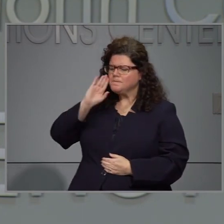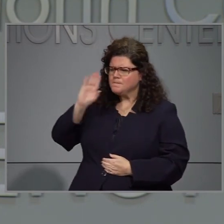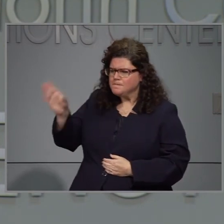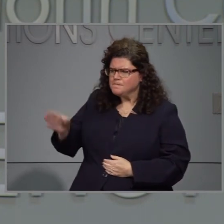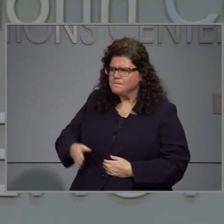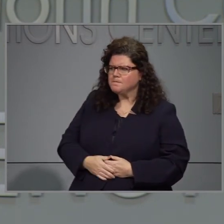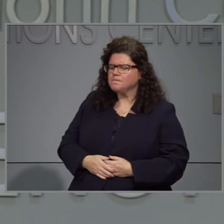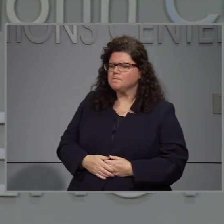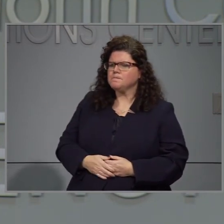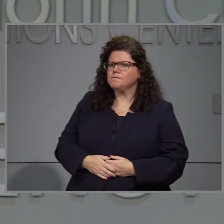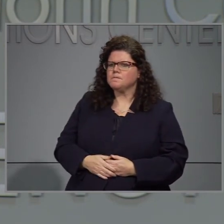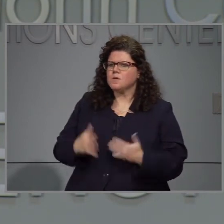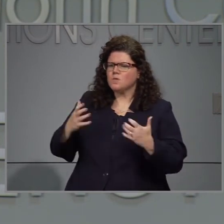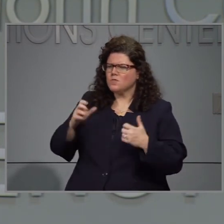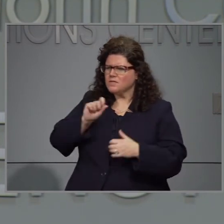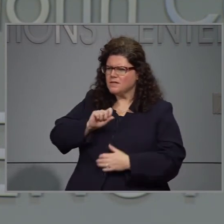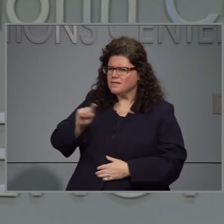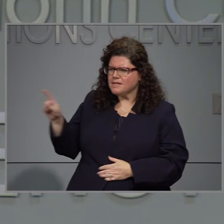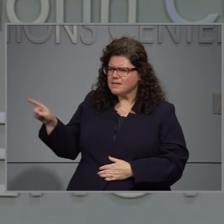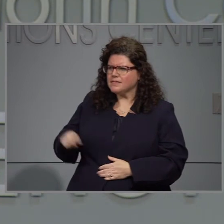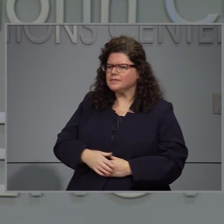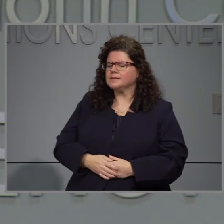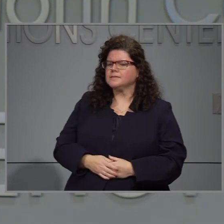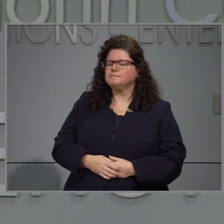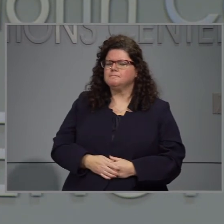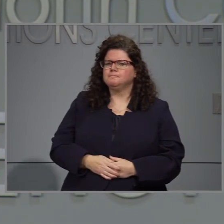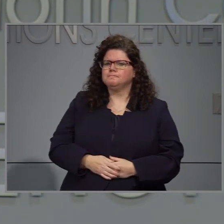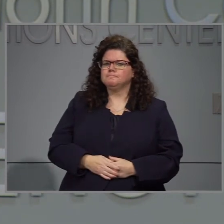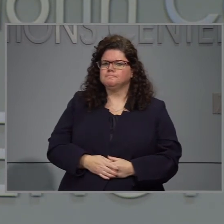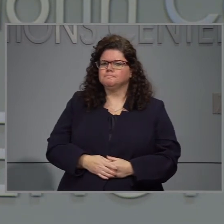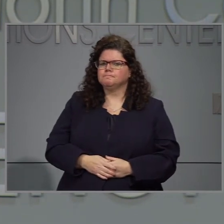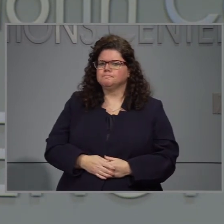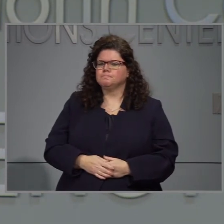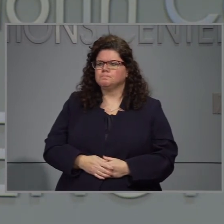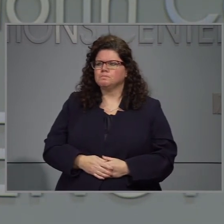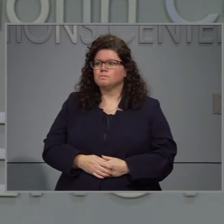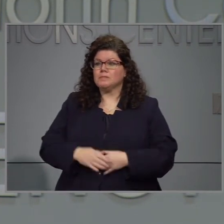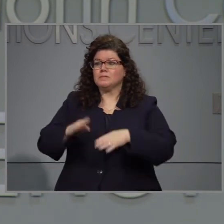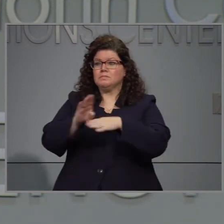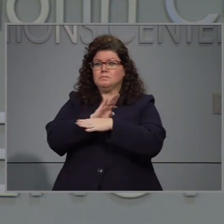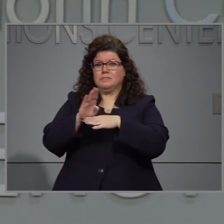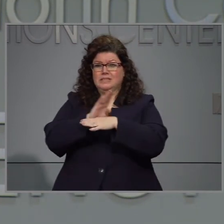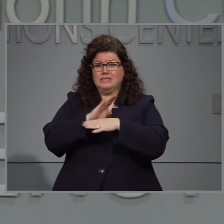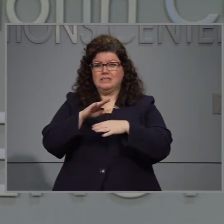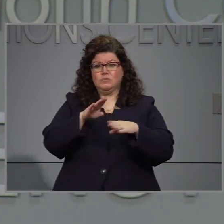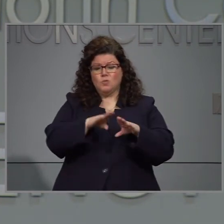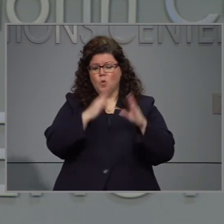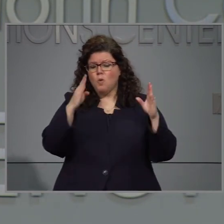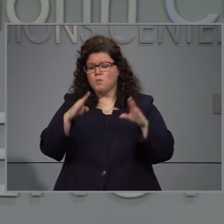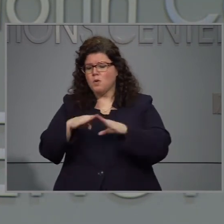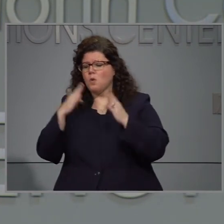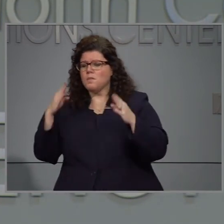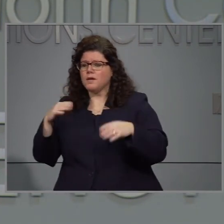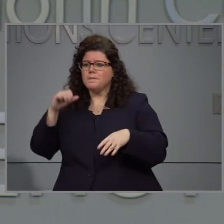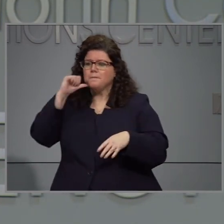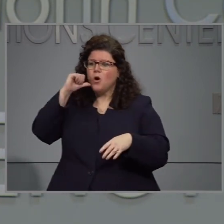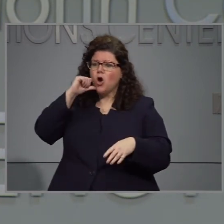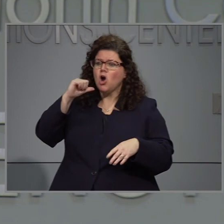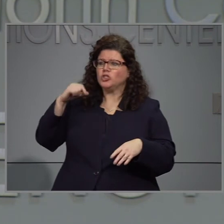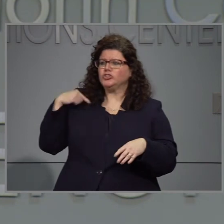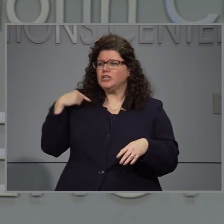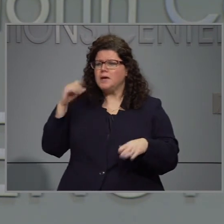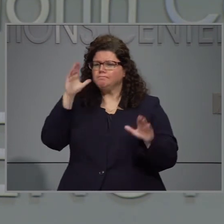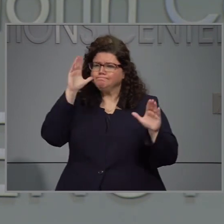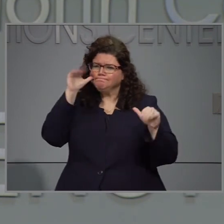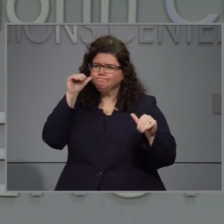Quiero saber si planea hacer algo más para castigar negocios que permanecen con las